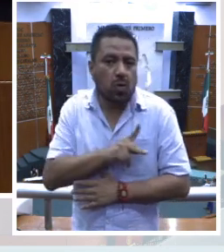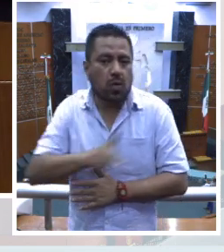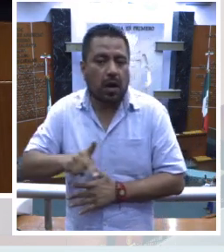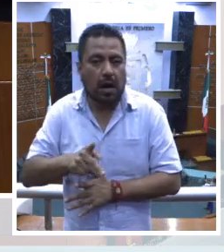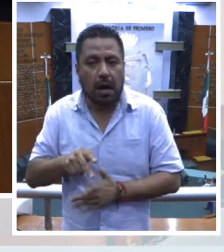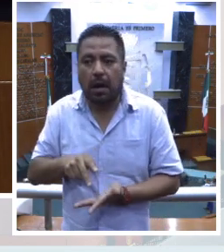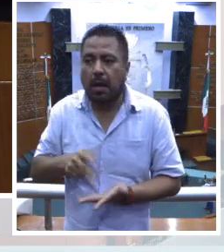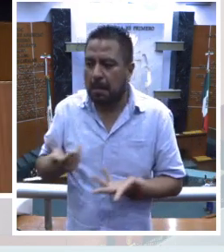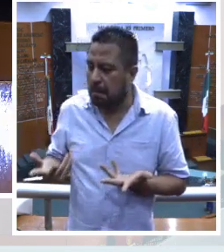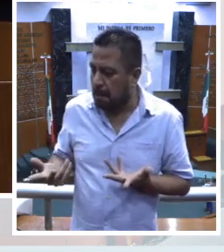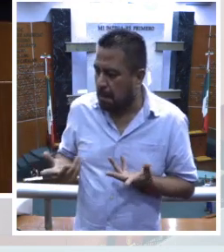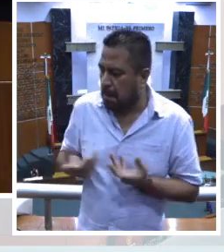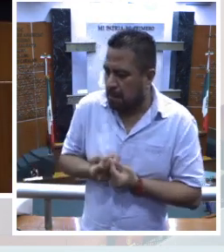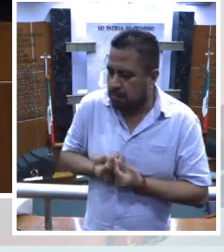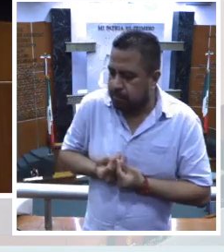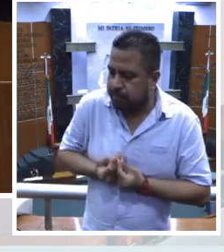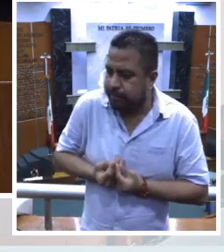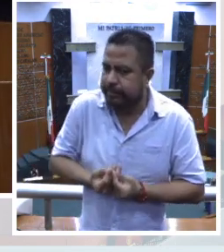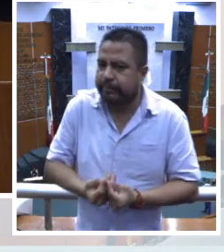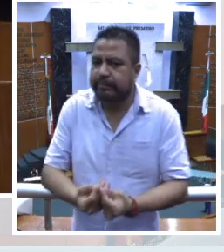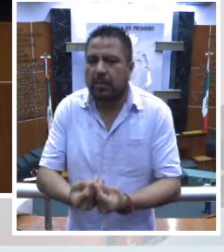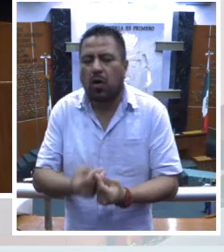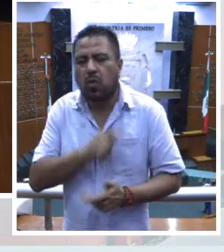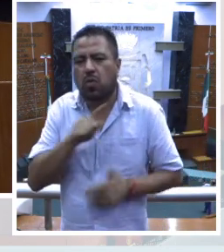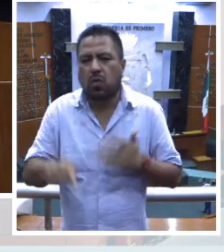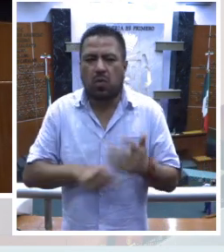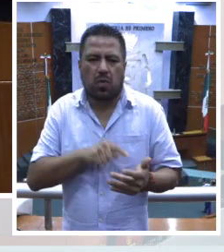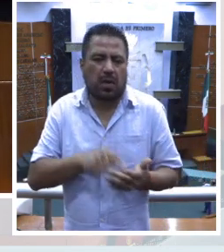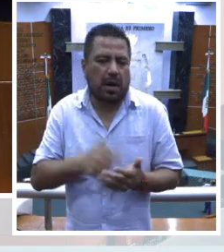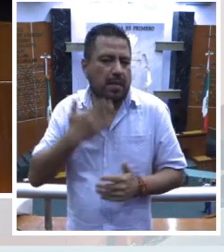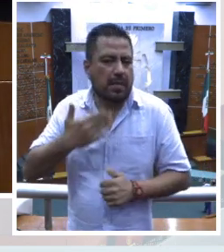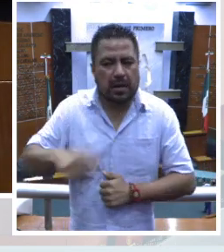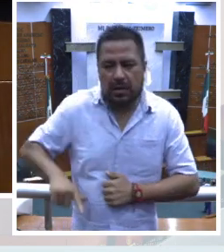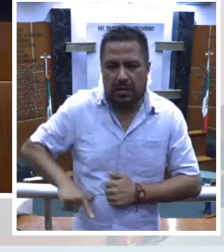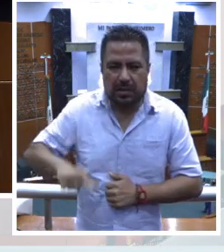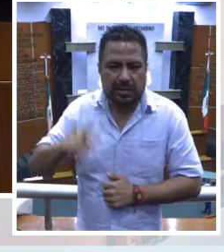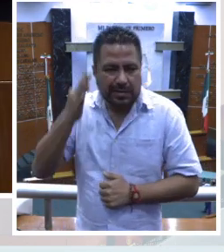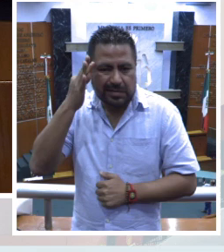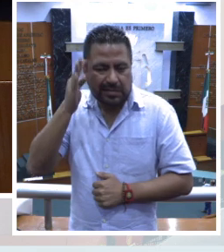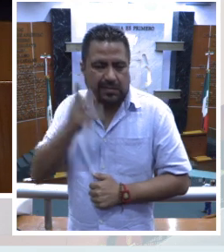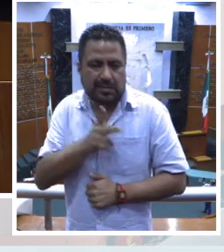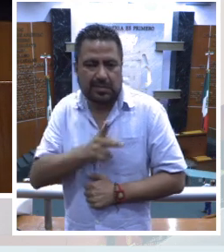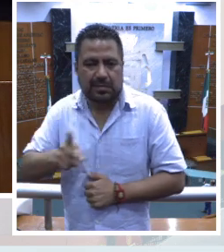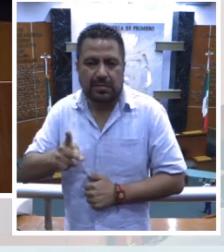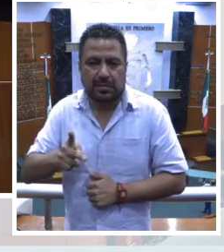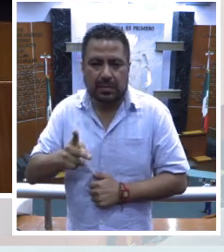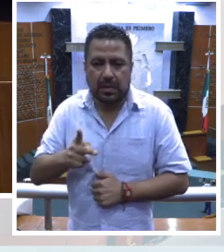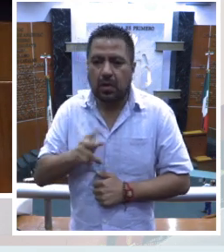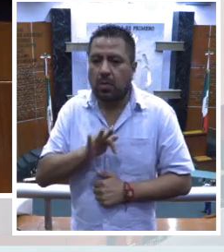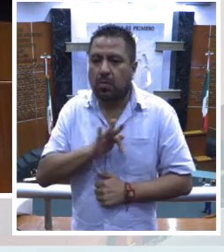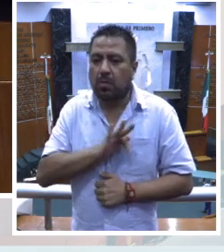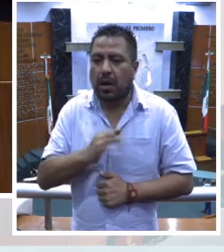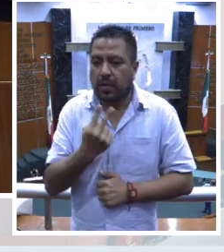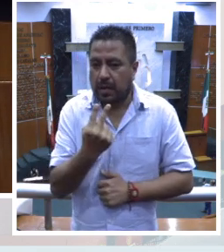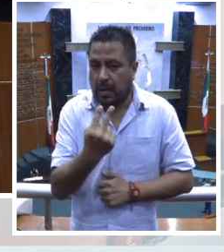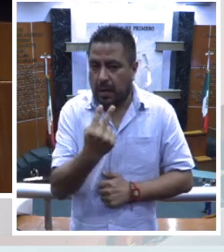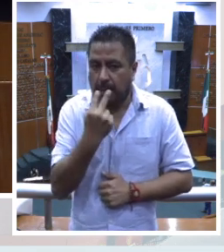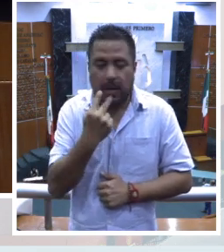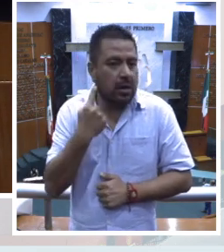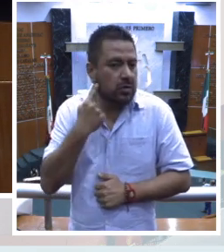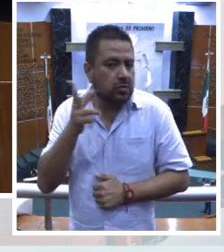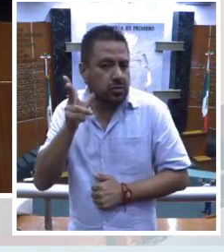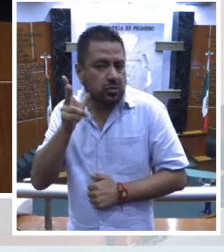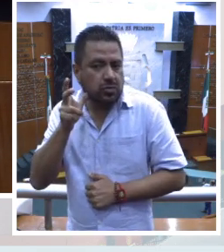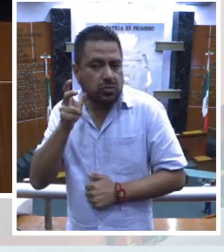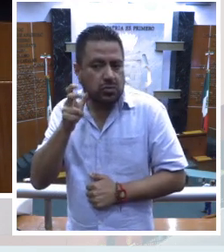caminado conmigo en la búsqueda de tener un espacio público desde el cual nos vean, nos escuchen y